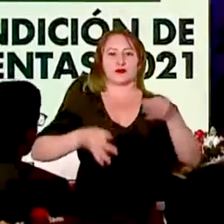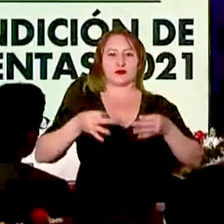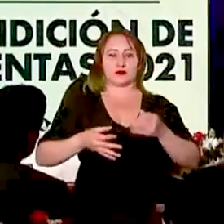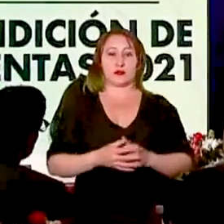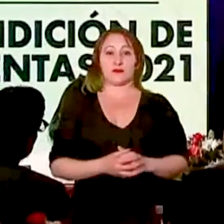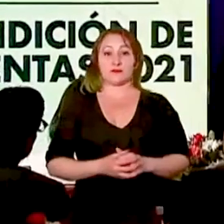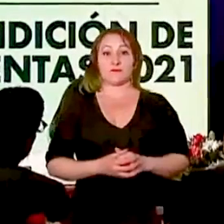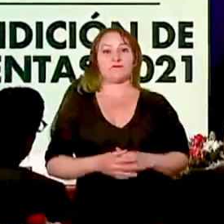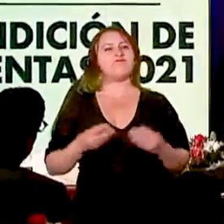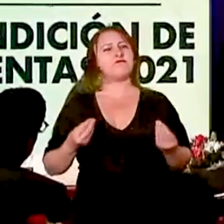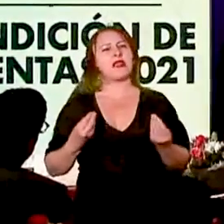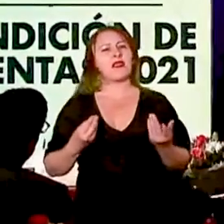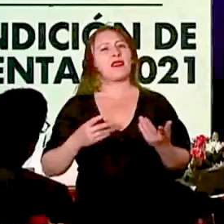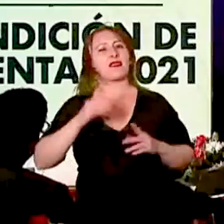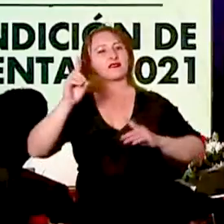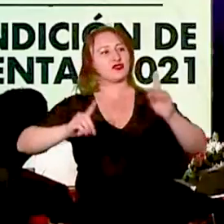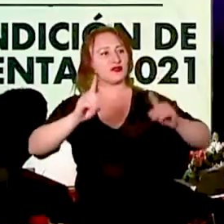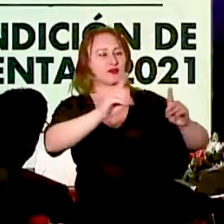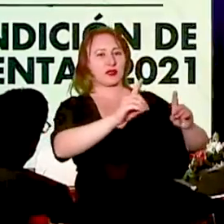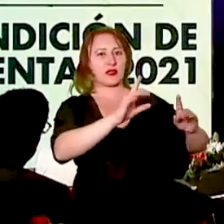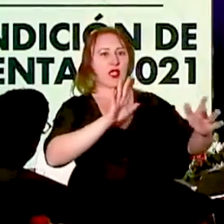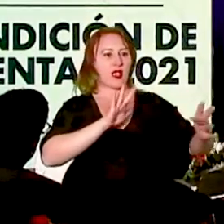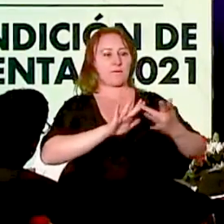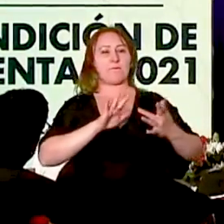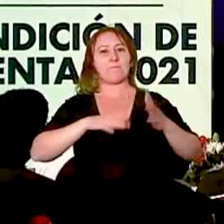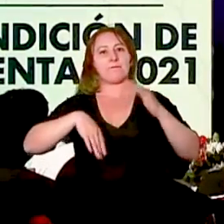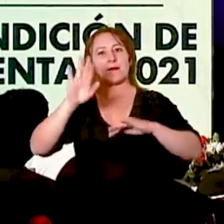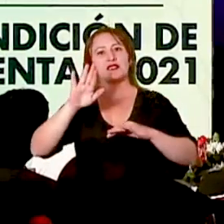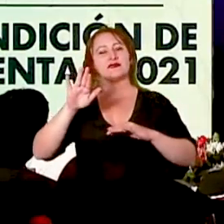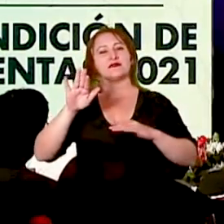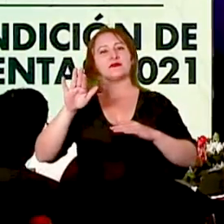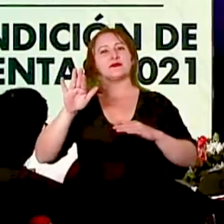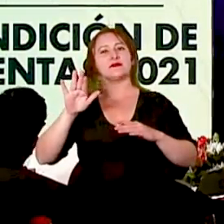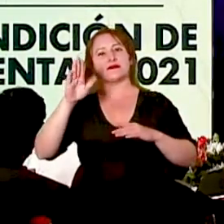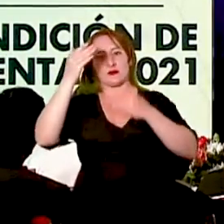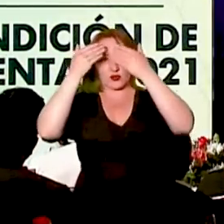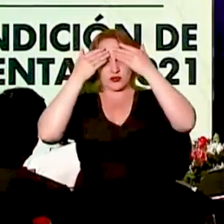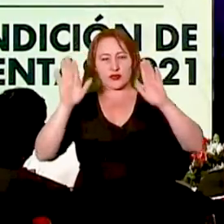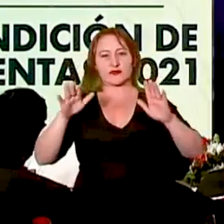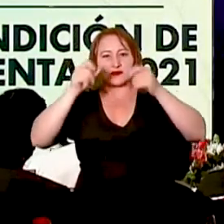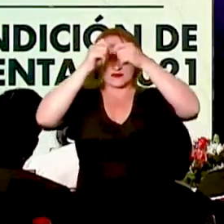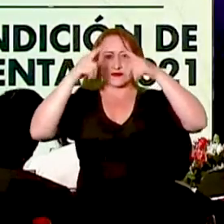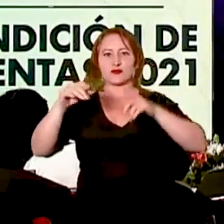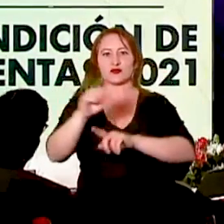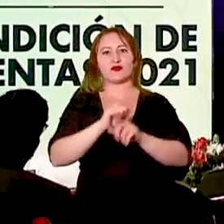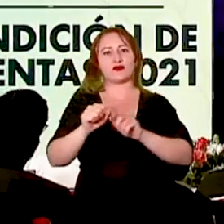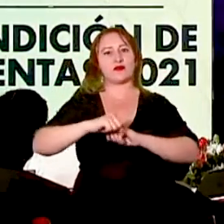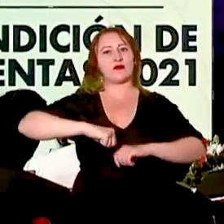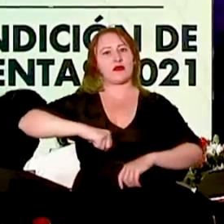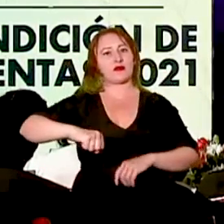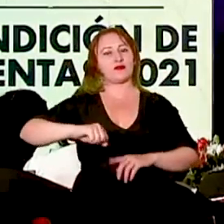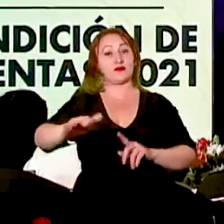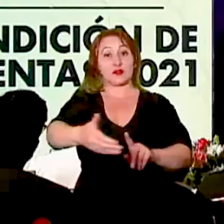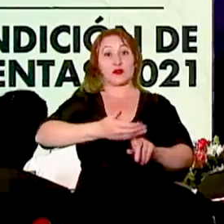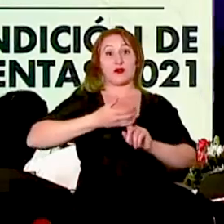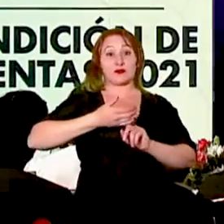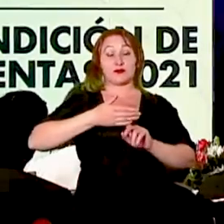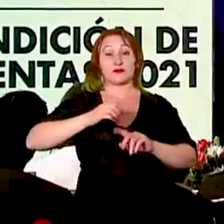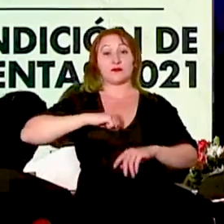jurisdiccional a que sus decisiones sean más apegadas a la democracia, al Estado Social de Derecho, a la protección de los